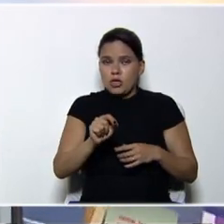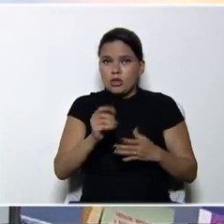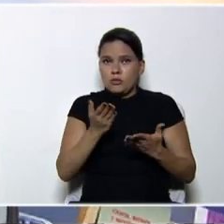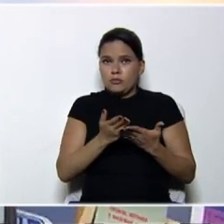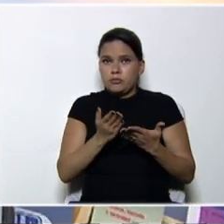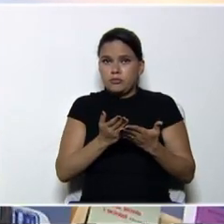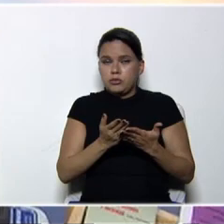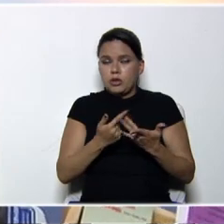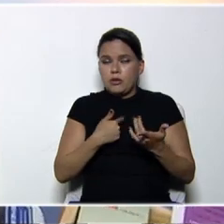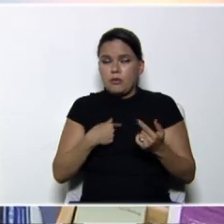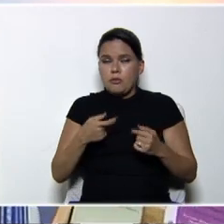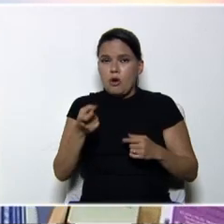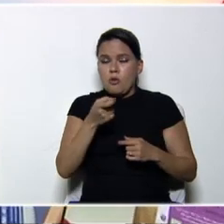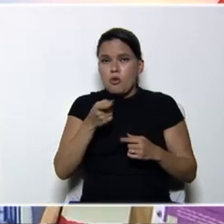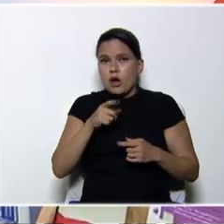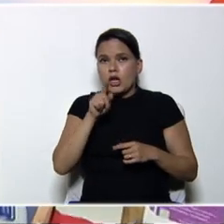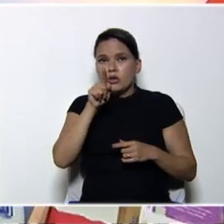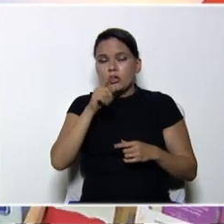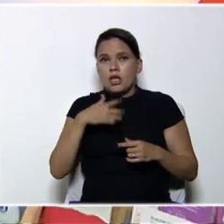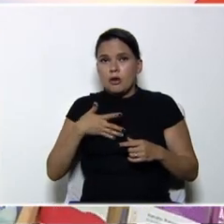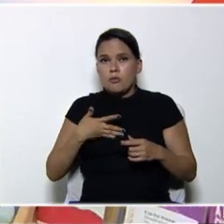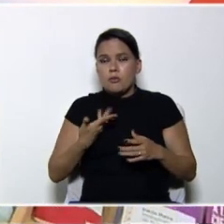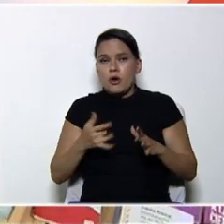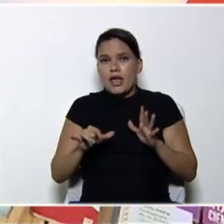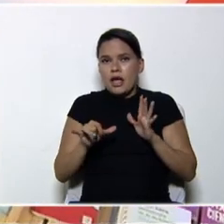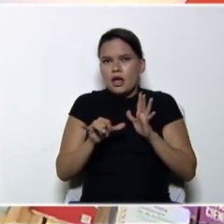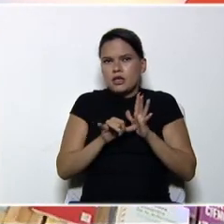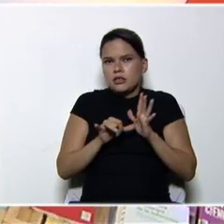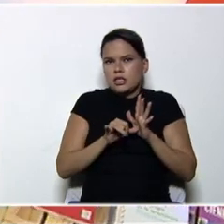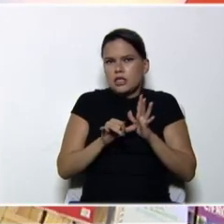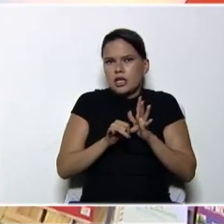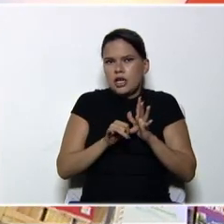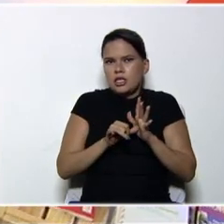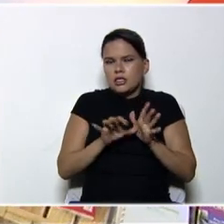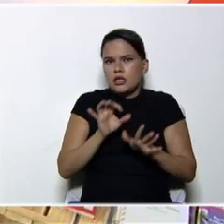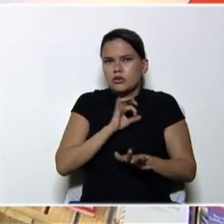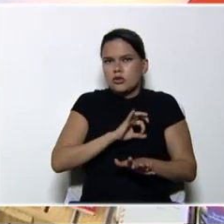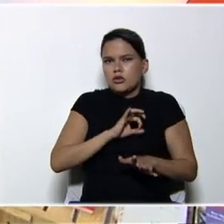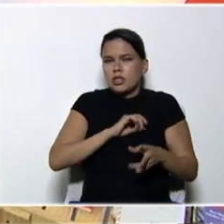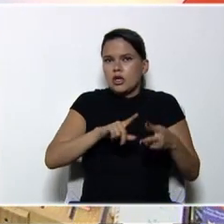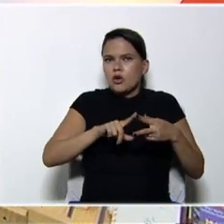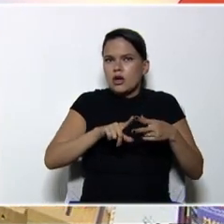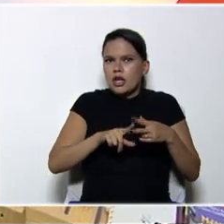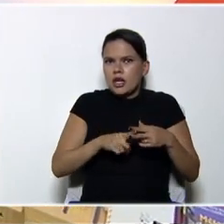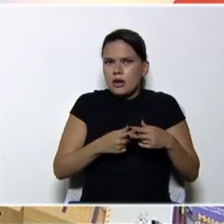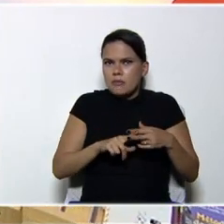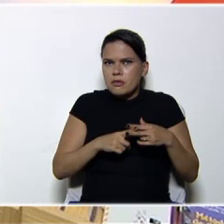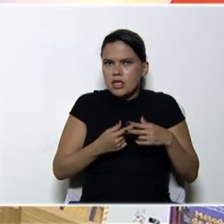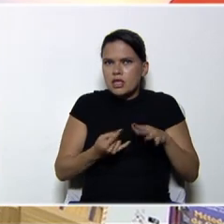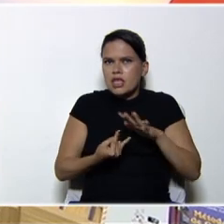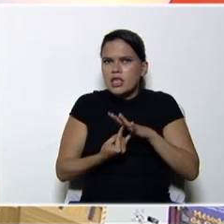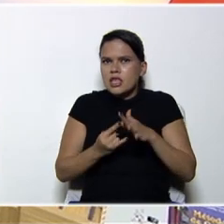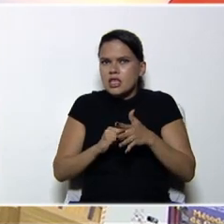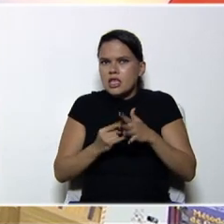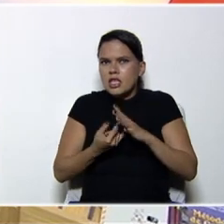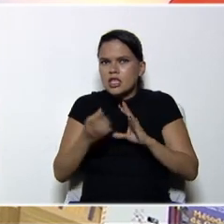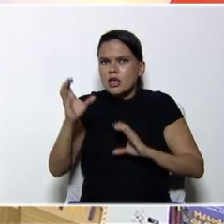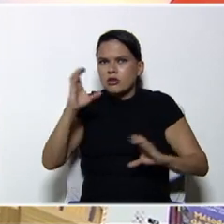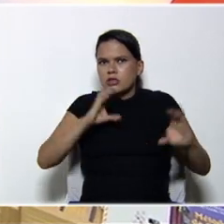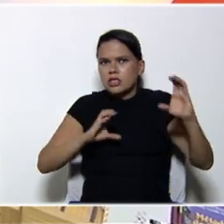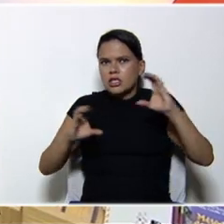es precisamente que ustedes puedan acercarse a lo social con herramientas técnico-científicas que los ayuden